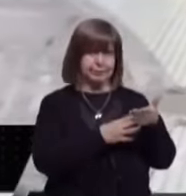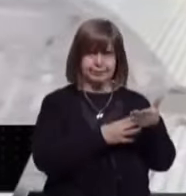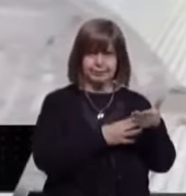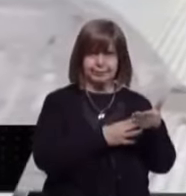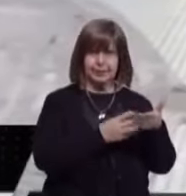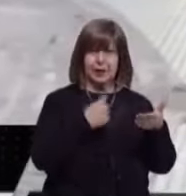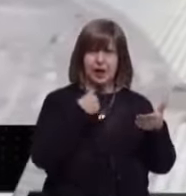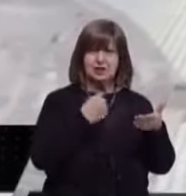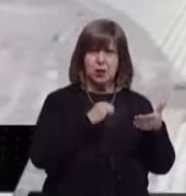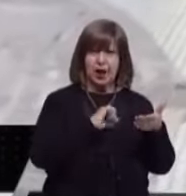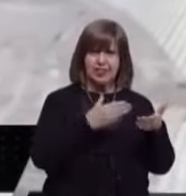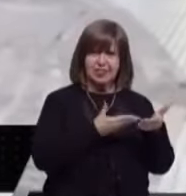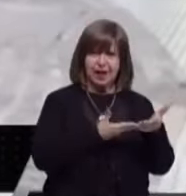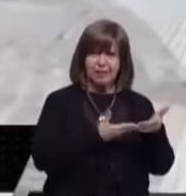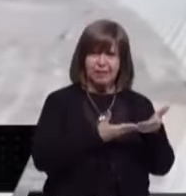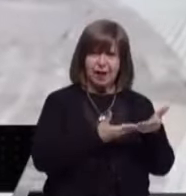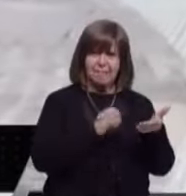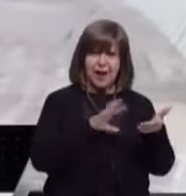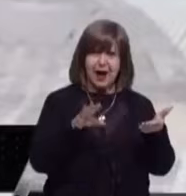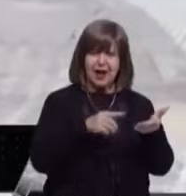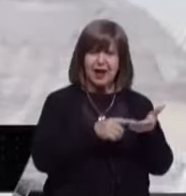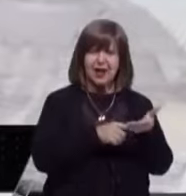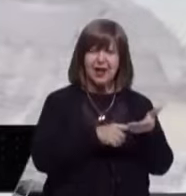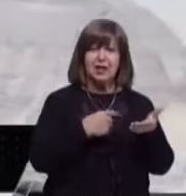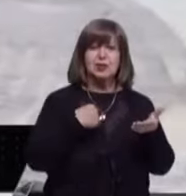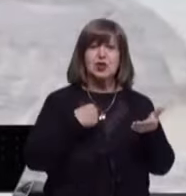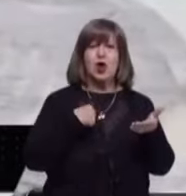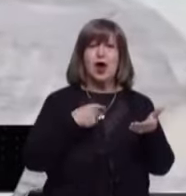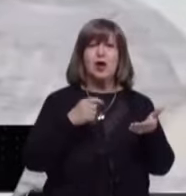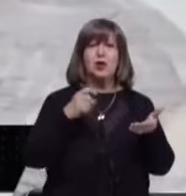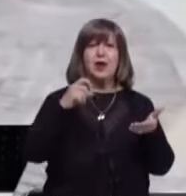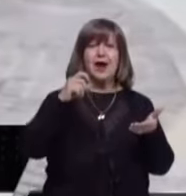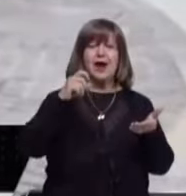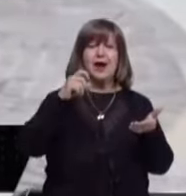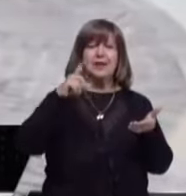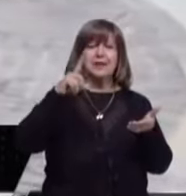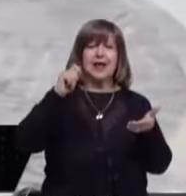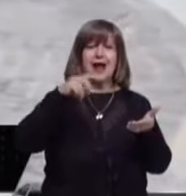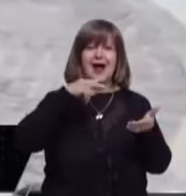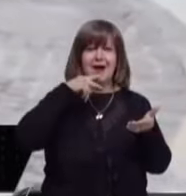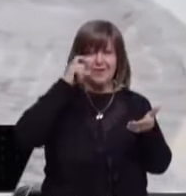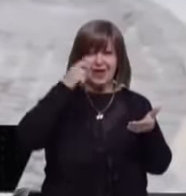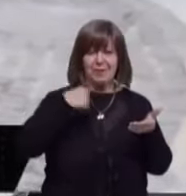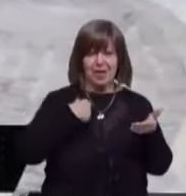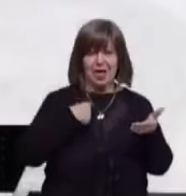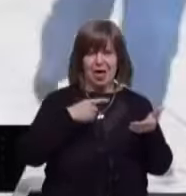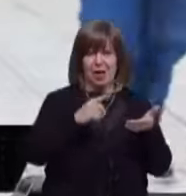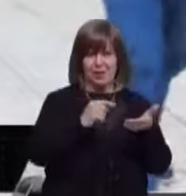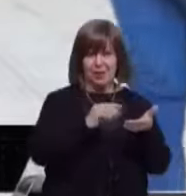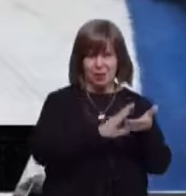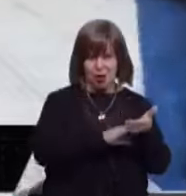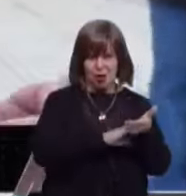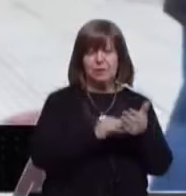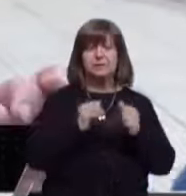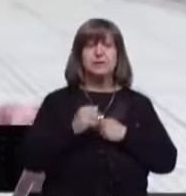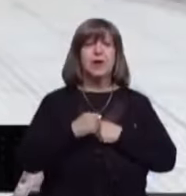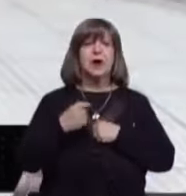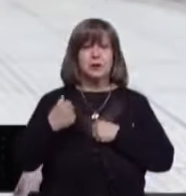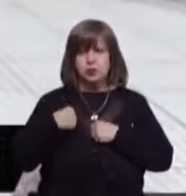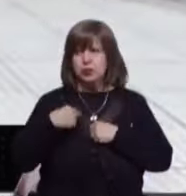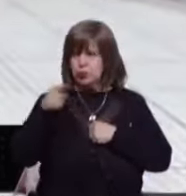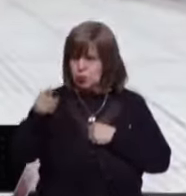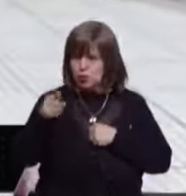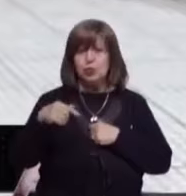había sufrido una estafa, yo tengo la clave. Entonces no te la pueden abrir desde otro teléfono. Sí, varias veces